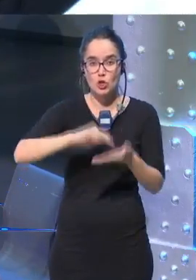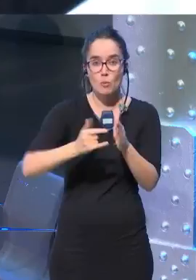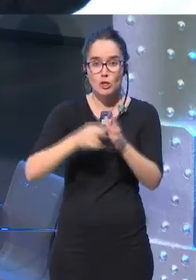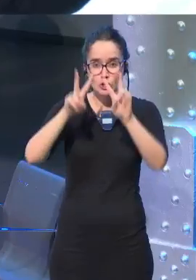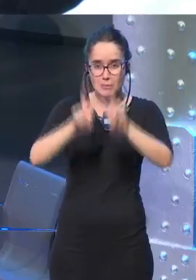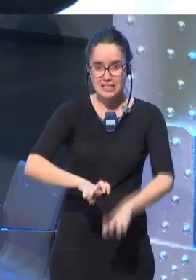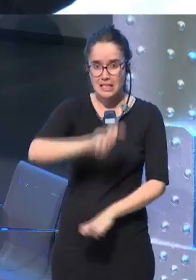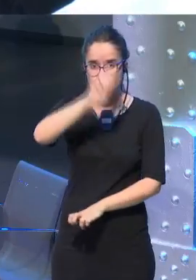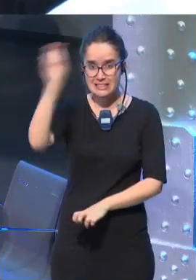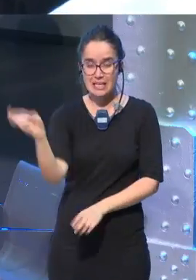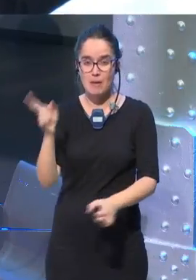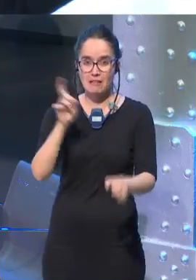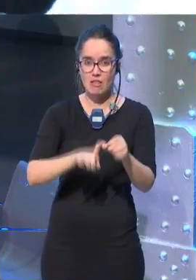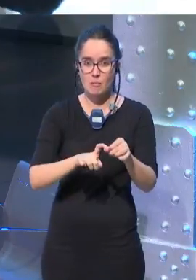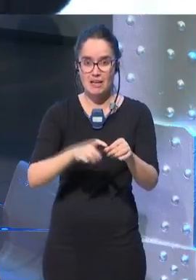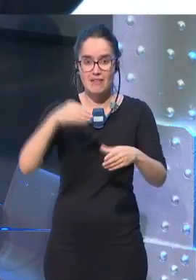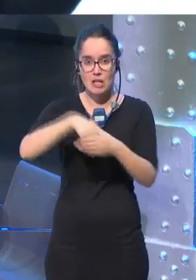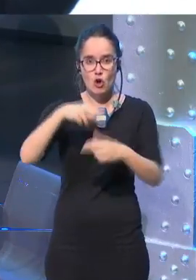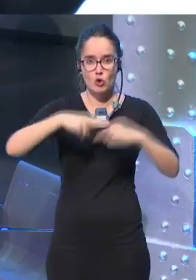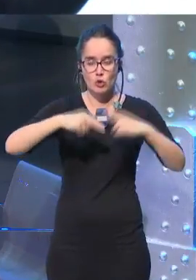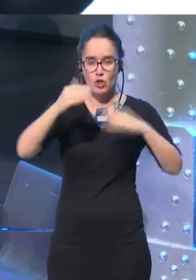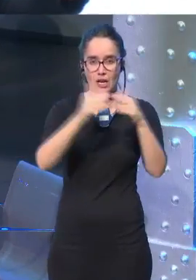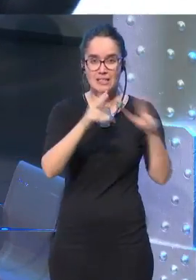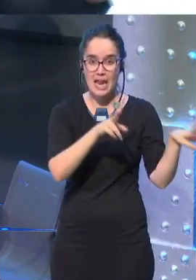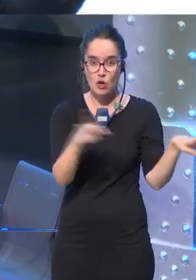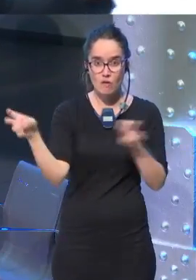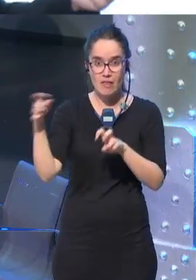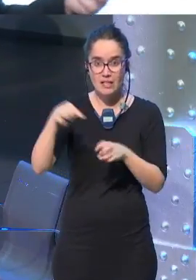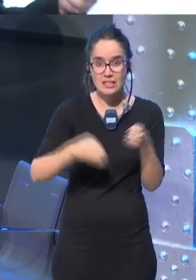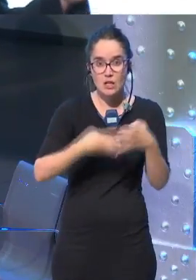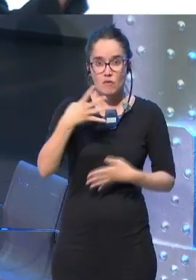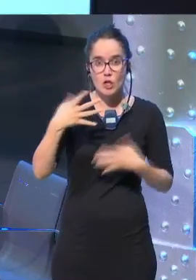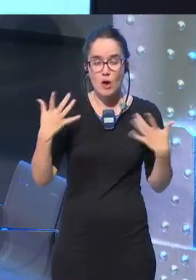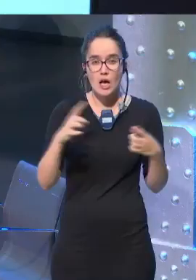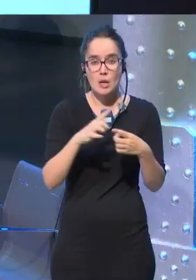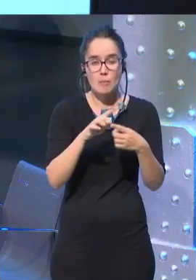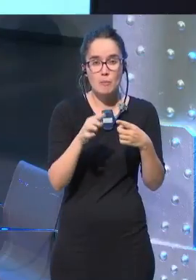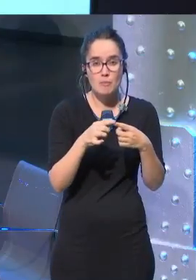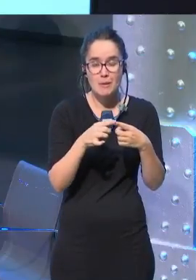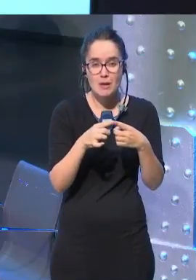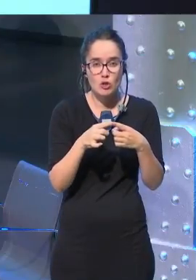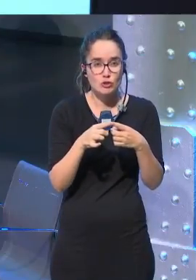de investigación que participan en la construcción. La novedad de este edificio primero es que estará